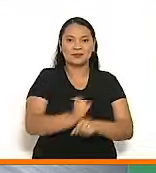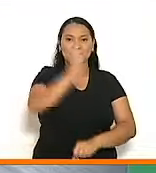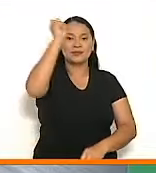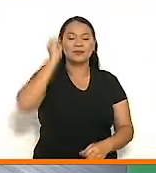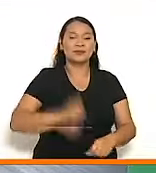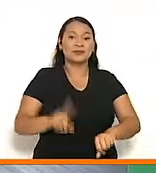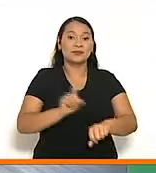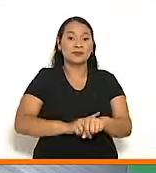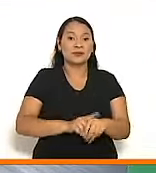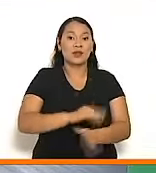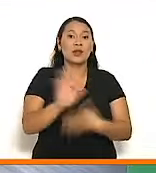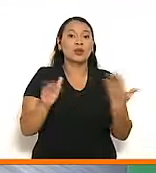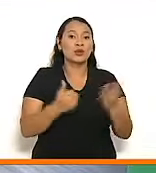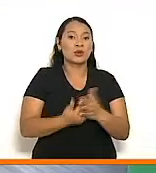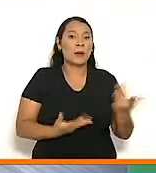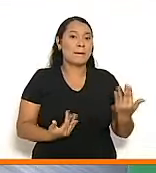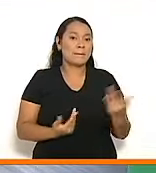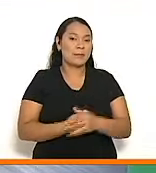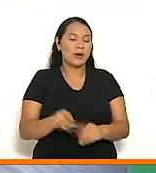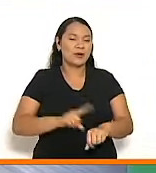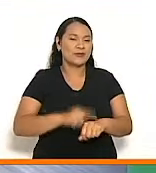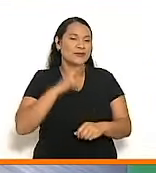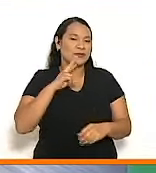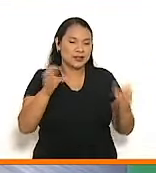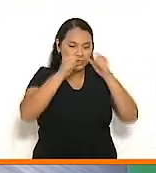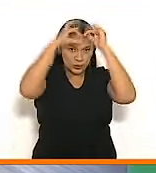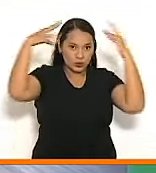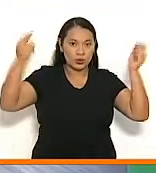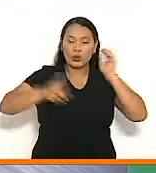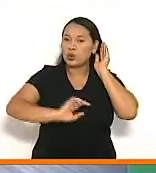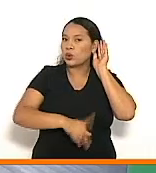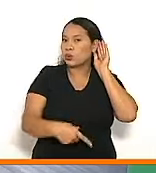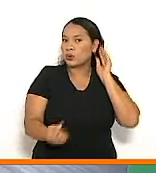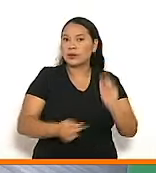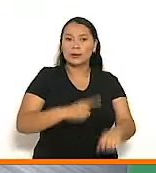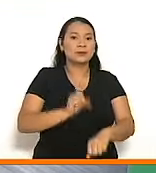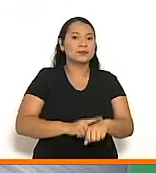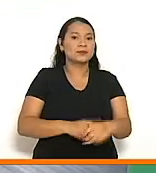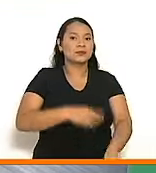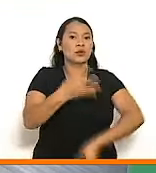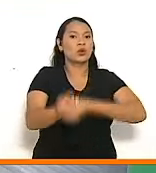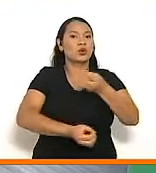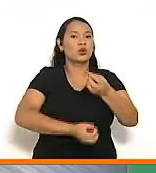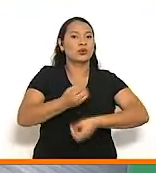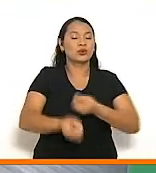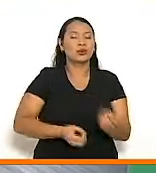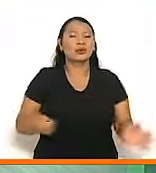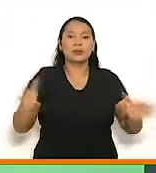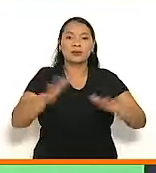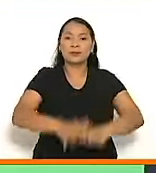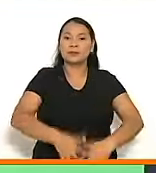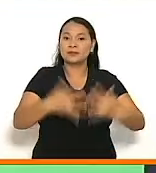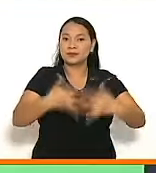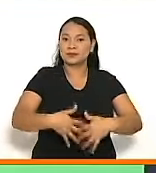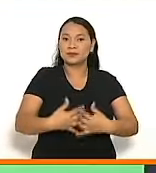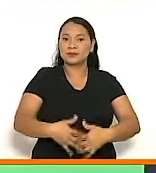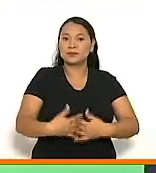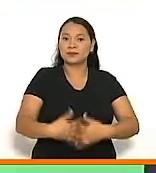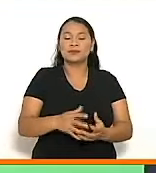esperado y es el momento de hacer de tu sueño una realidad en diaria. Y en ese momento, con mucho gusto, incluimos nuestras esferas dentro del